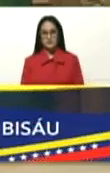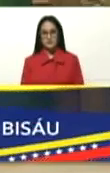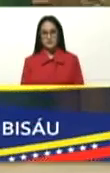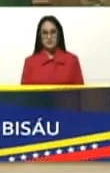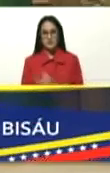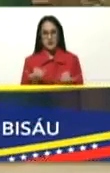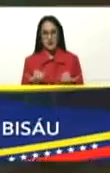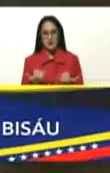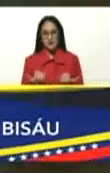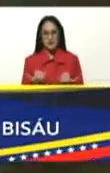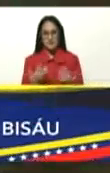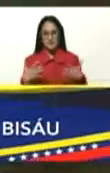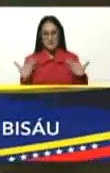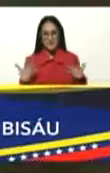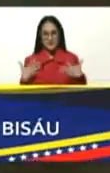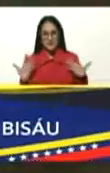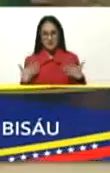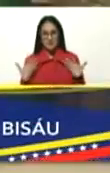contentos